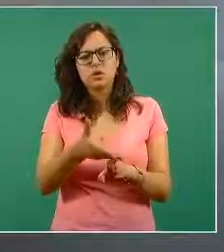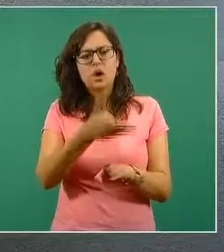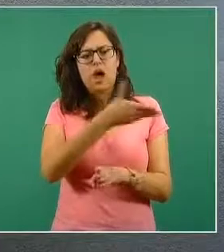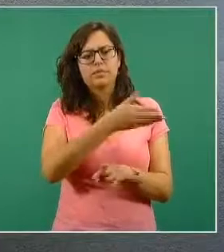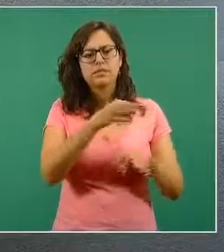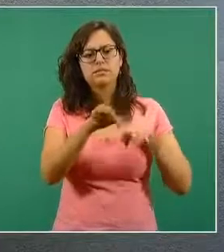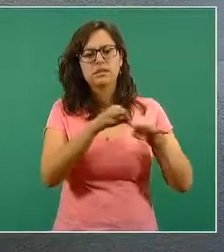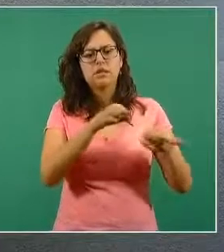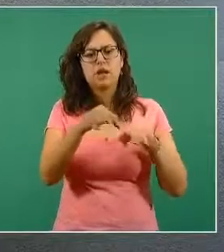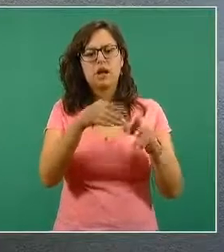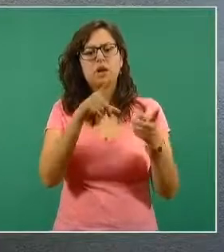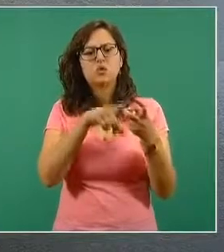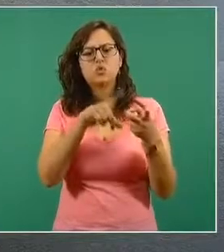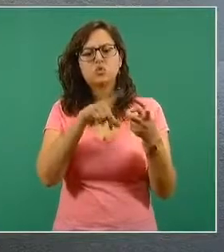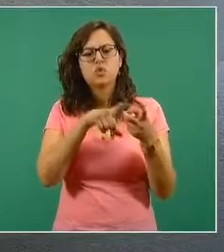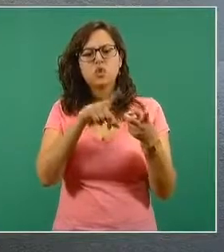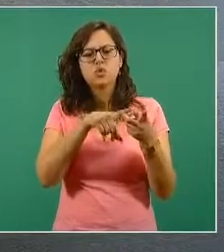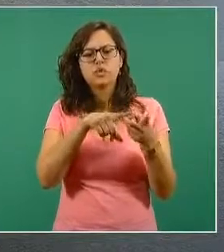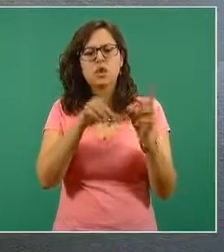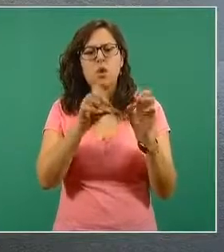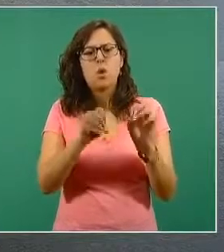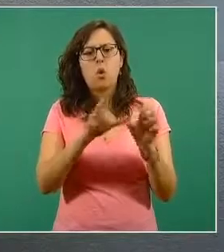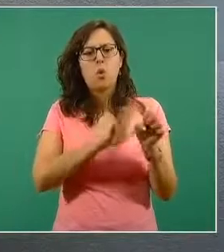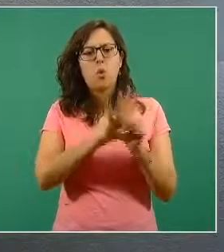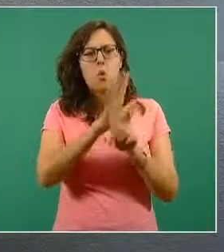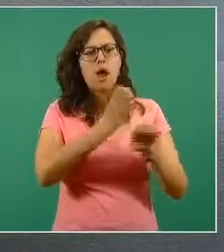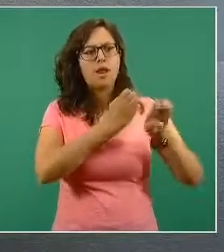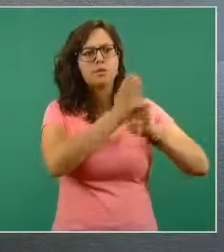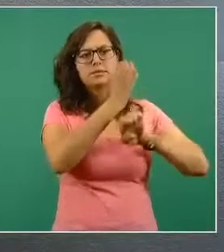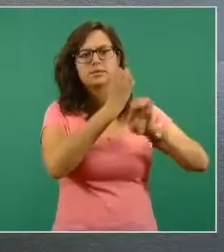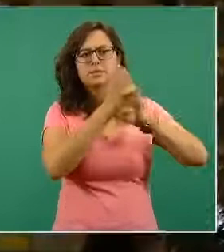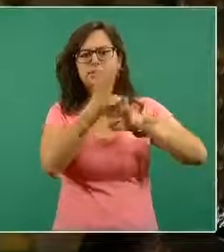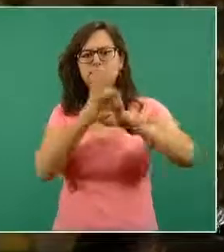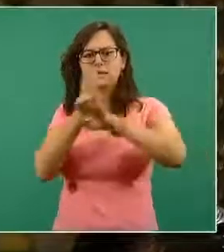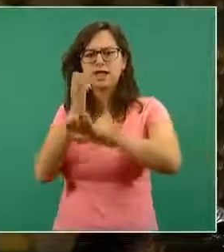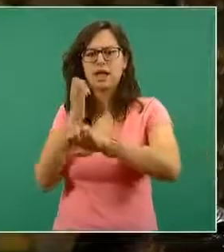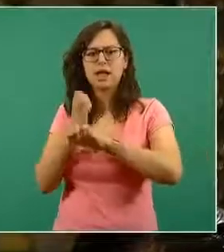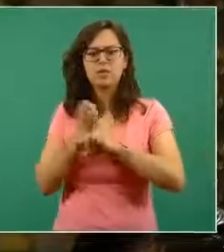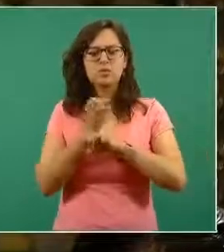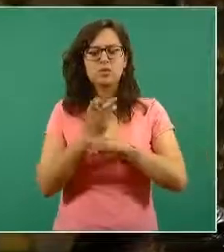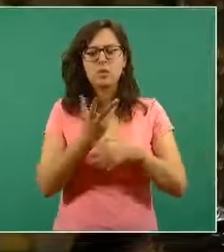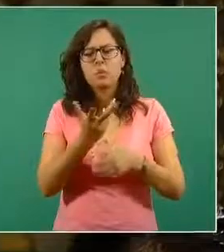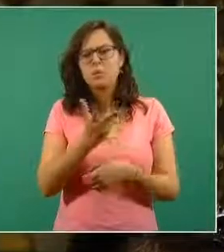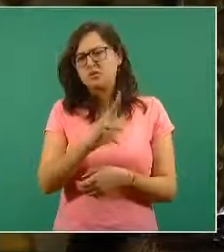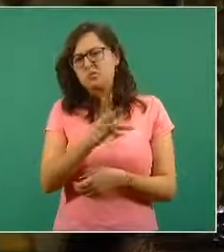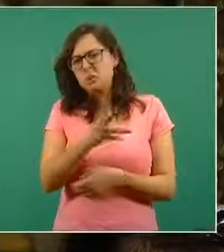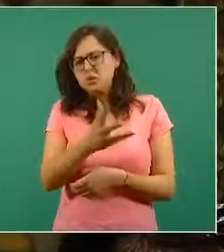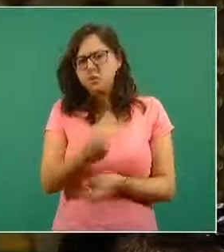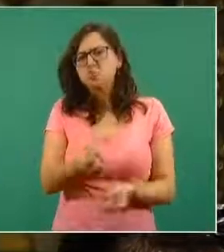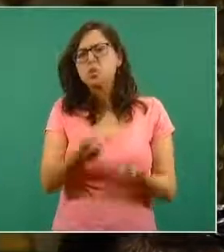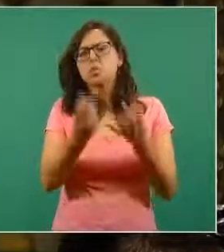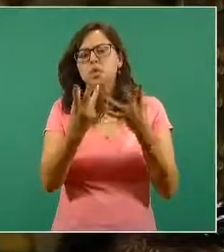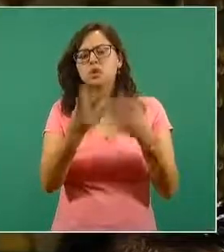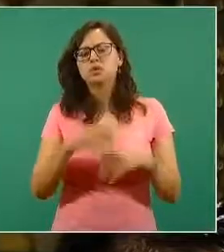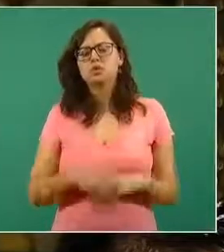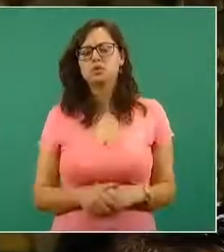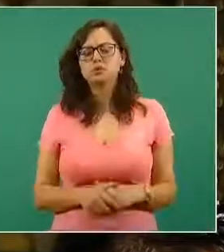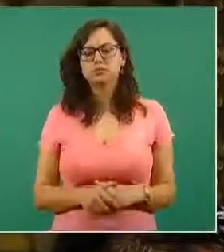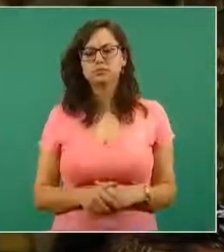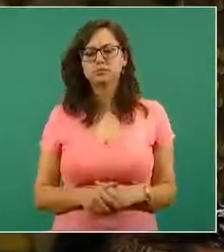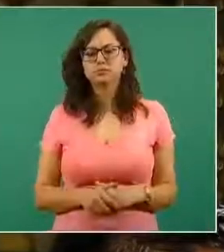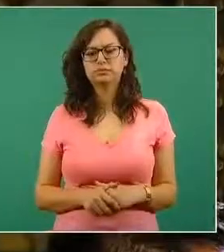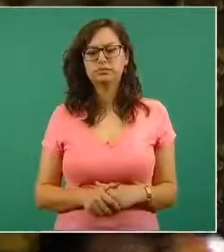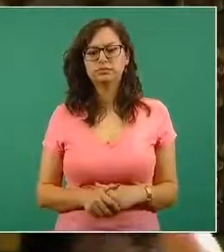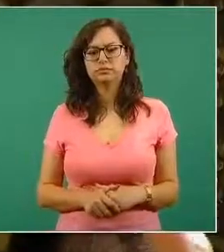específicos o los diferentes estados, para saber más o menos cuántos salieron de cada estado.